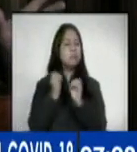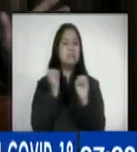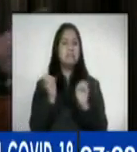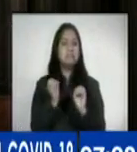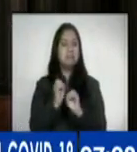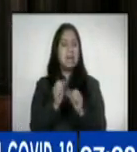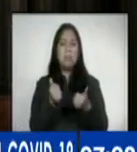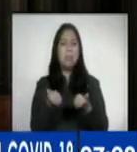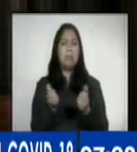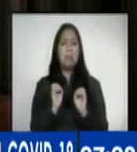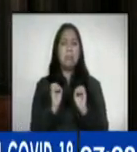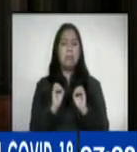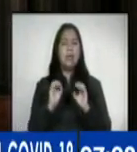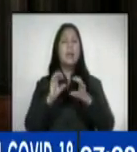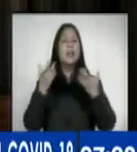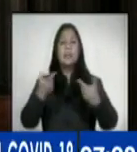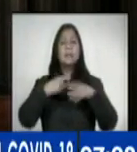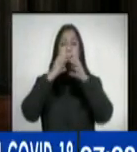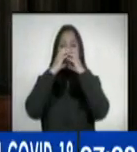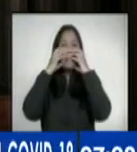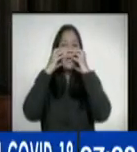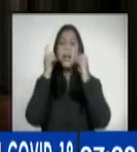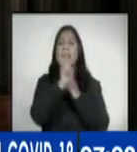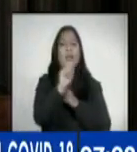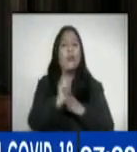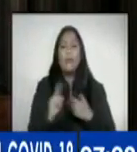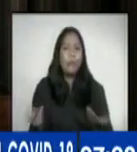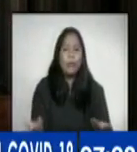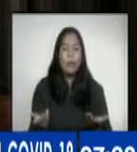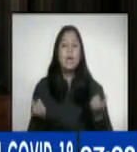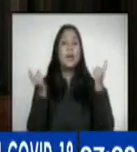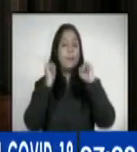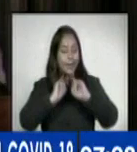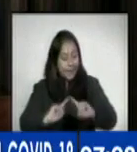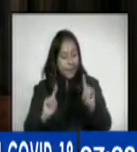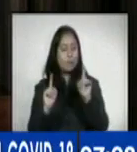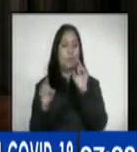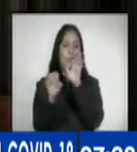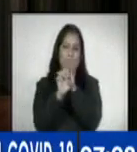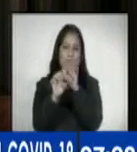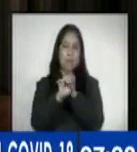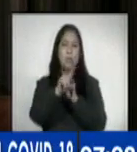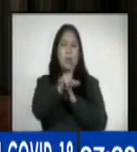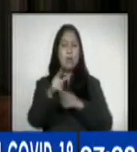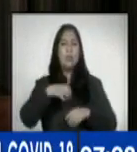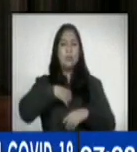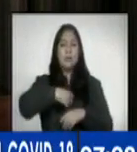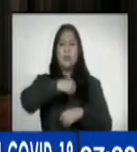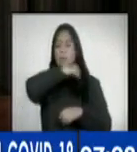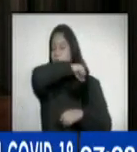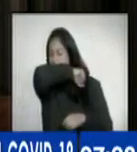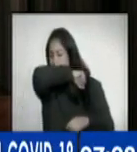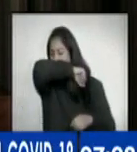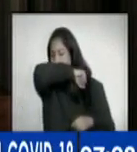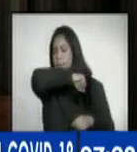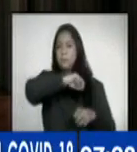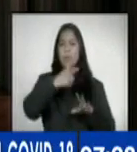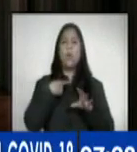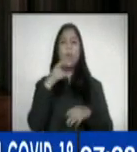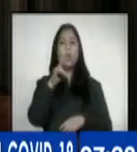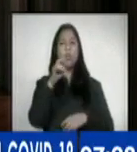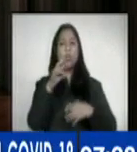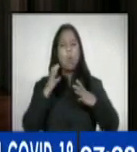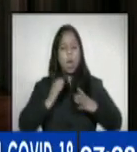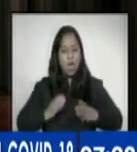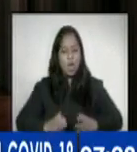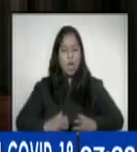tiene absolutamente por qué usar mascarilla. Pero si al contrario, usted principia con tos, con dolor de cuerpo y se